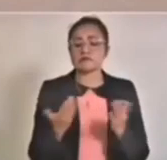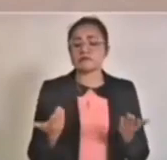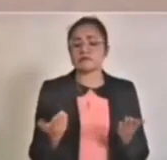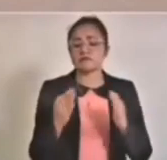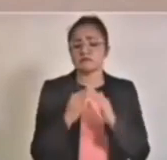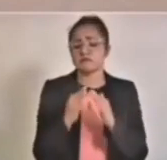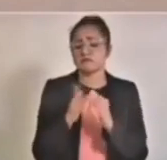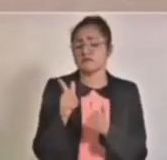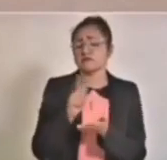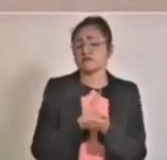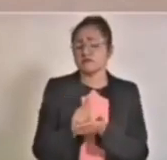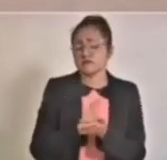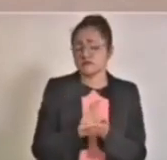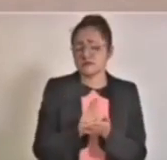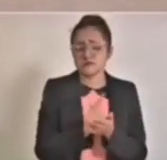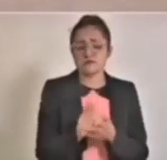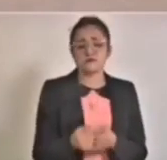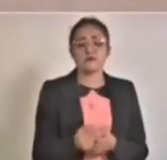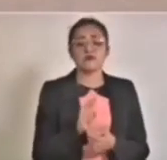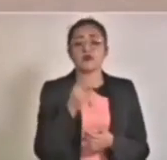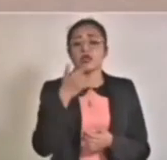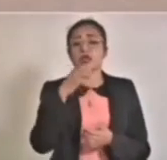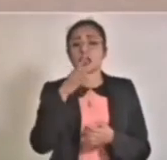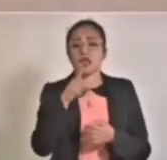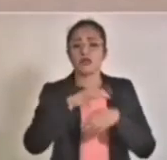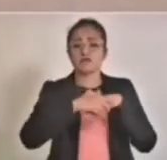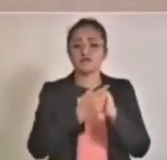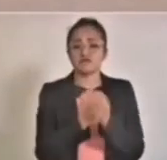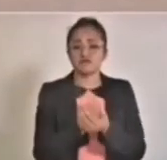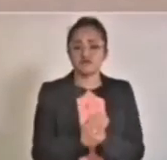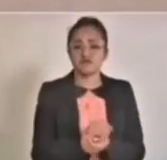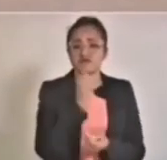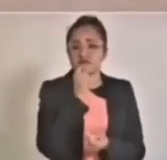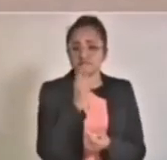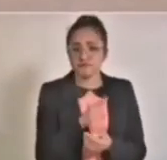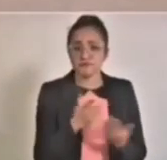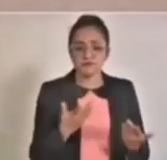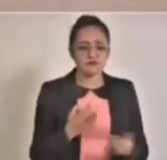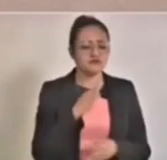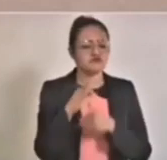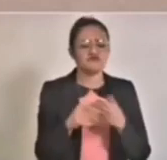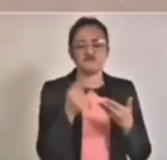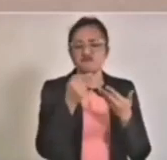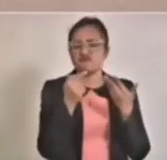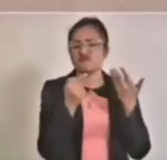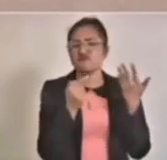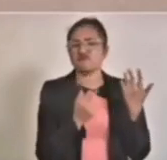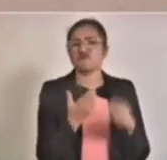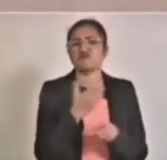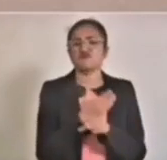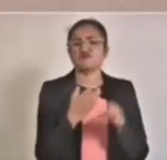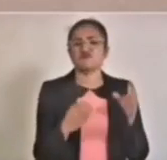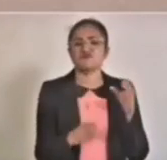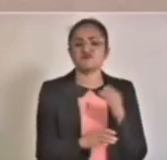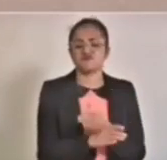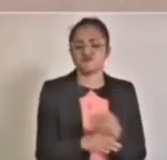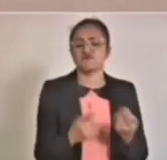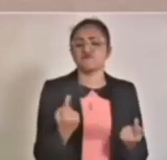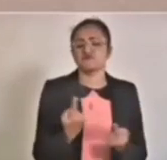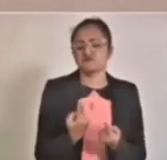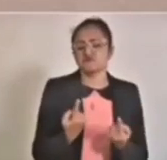la higiene, el uso de gel, con todo un conjunto de cosas que nos va a